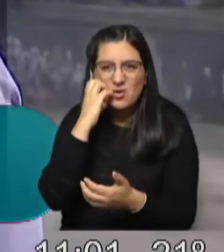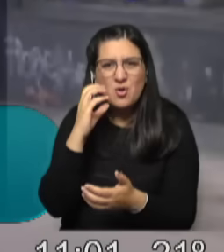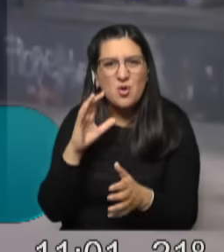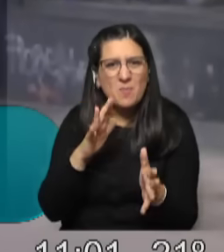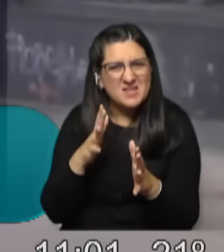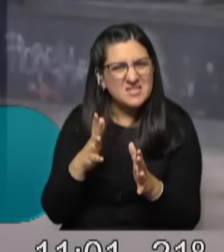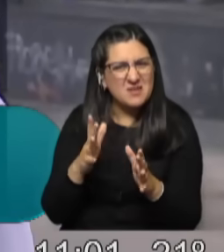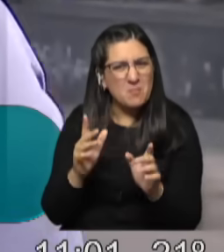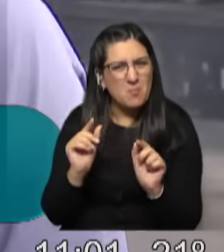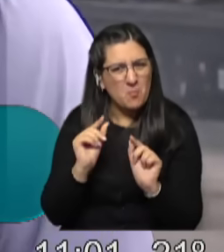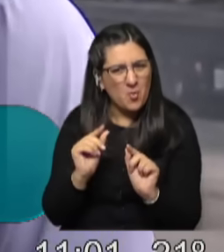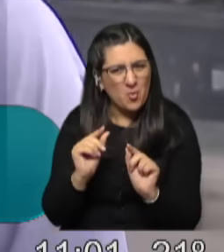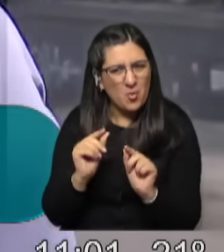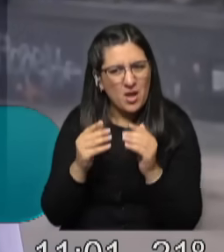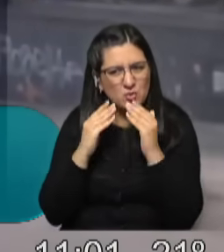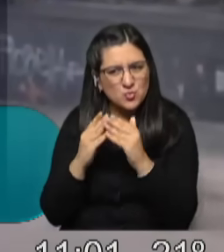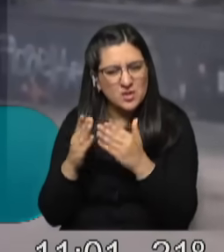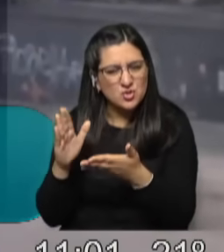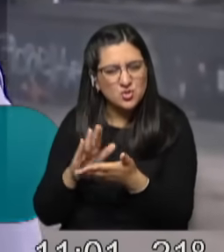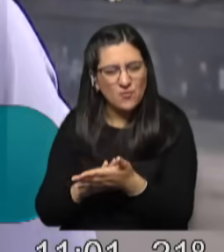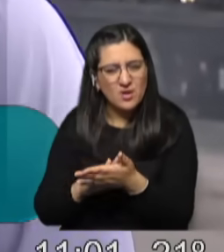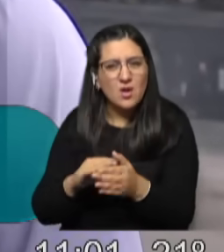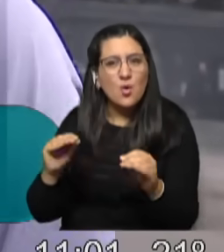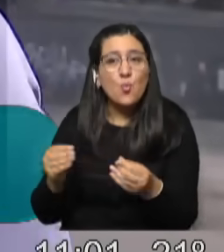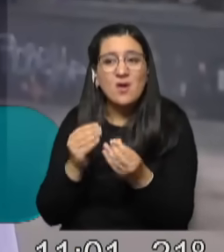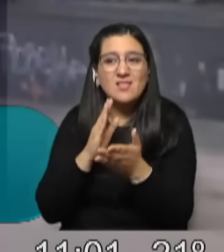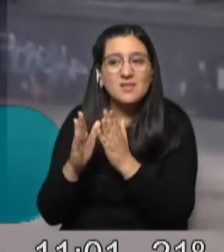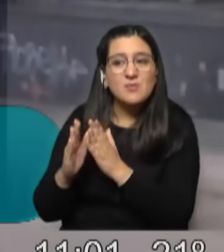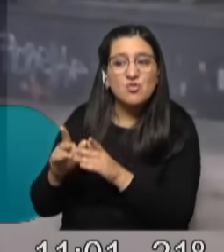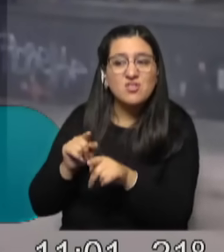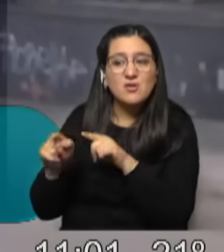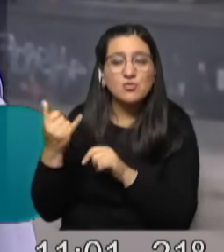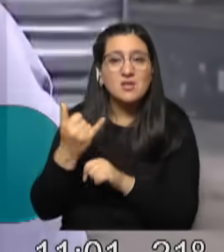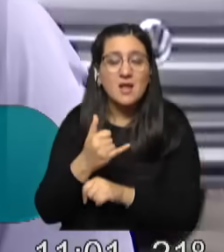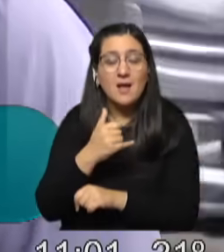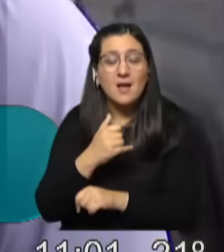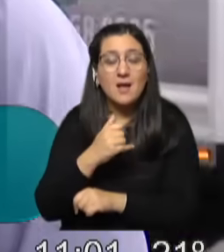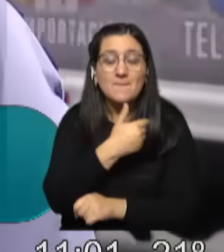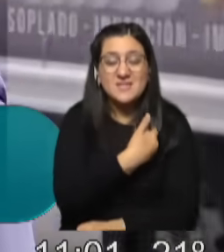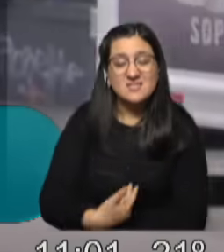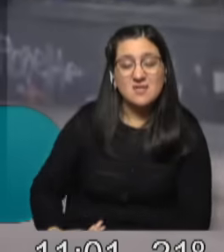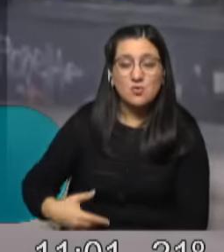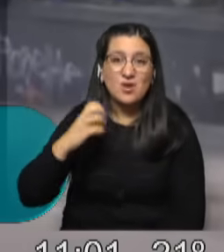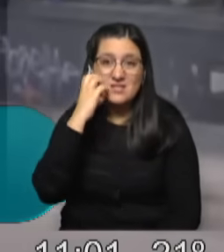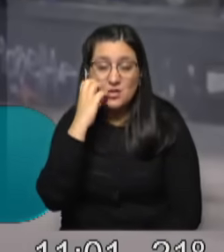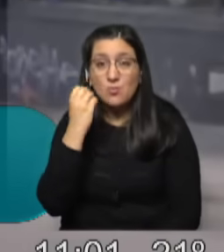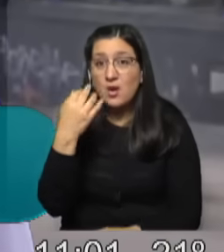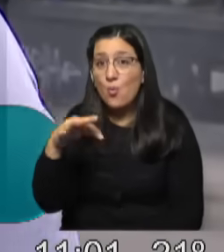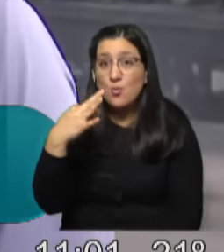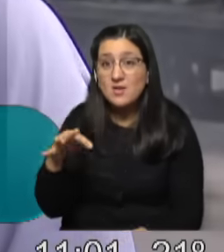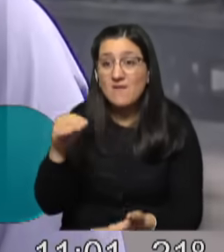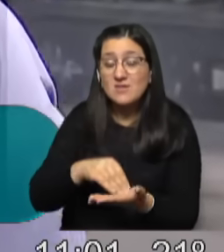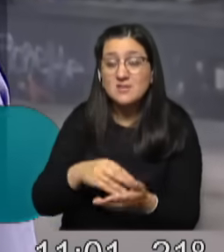no queda corta, digamos, la consulta acerca de, bueno, cuál era el tratamiento directo que el presidente tenía con su custodio, en virtud de que la única vez que se nombró un